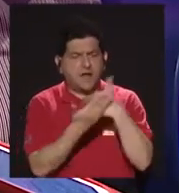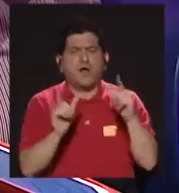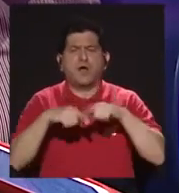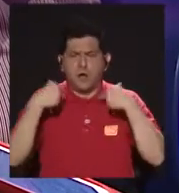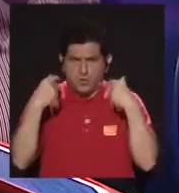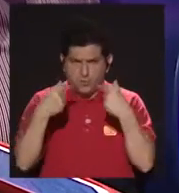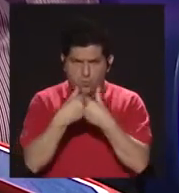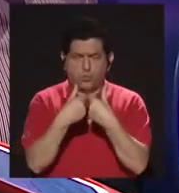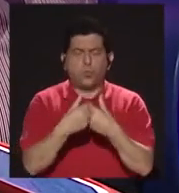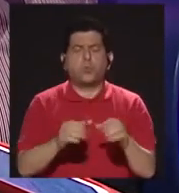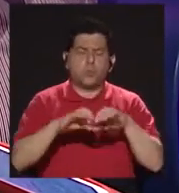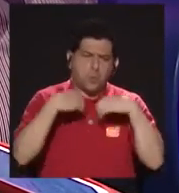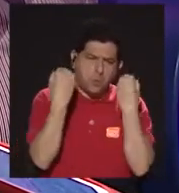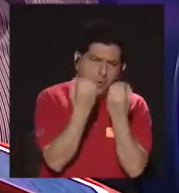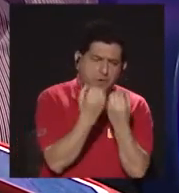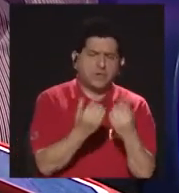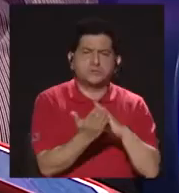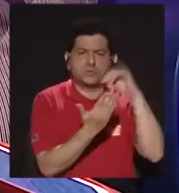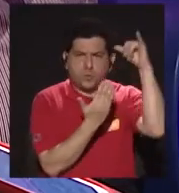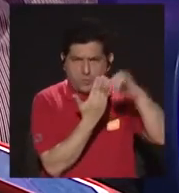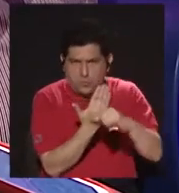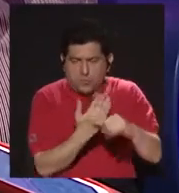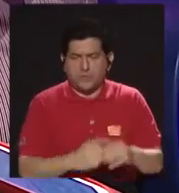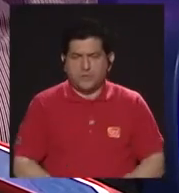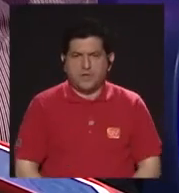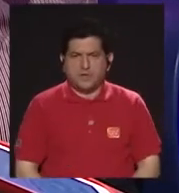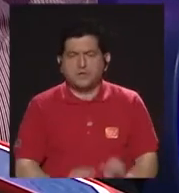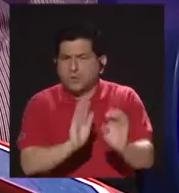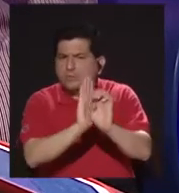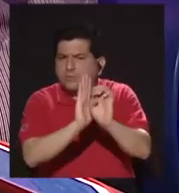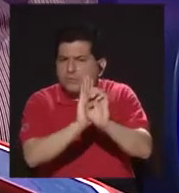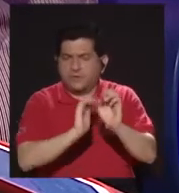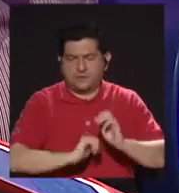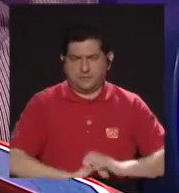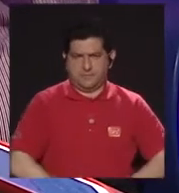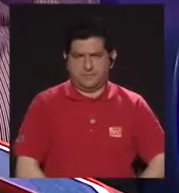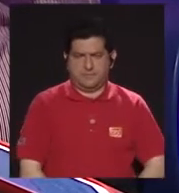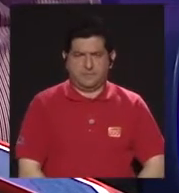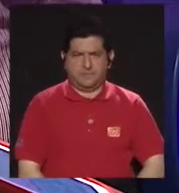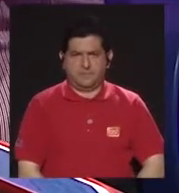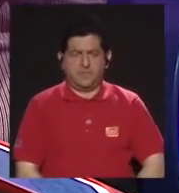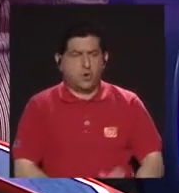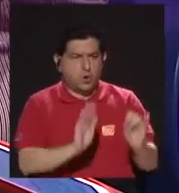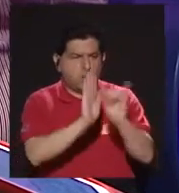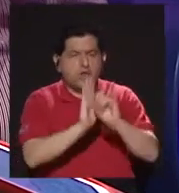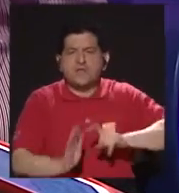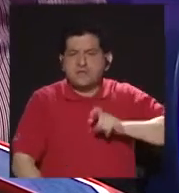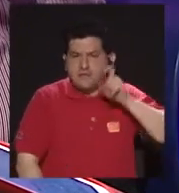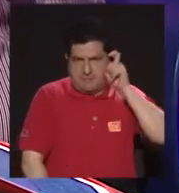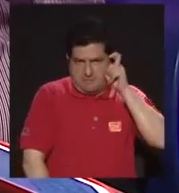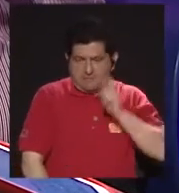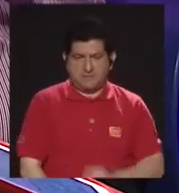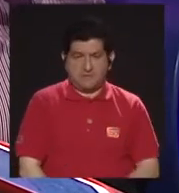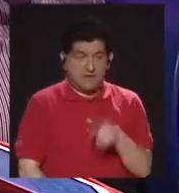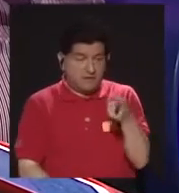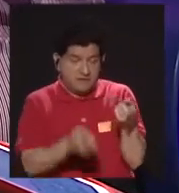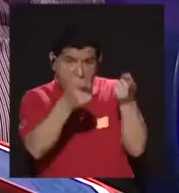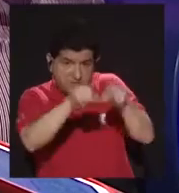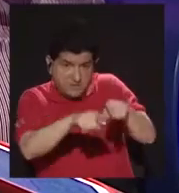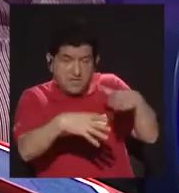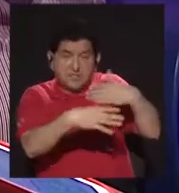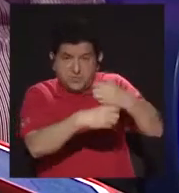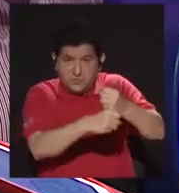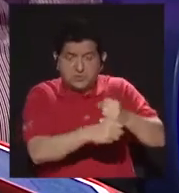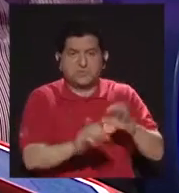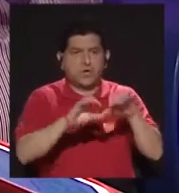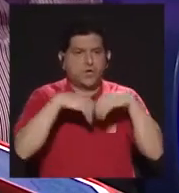verdad por ejemplo el proyecto de d de identidad de género fue hecho